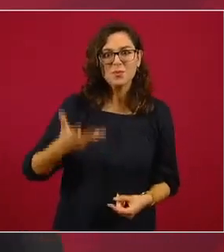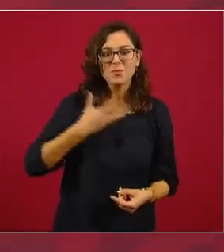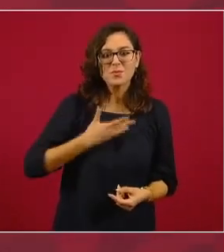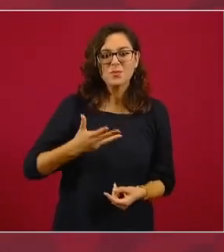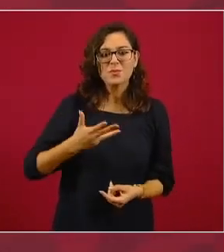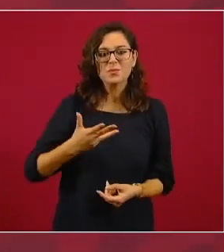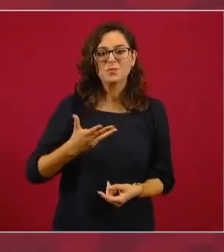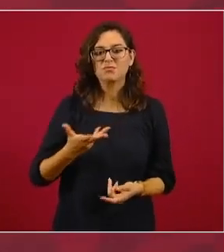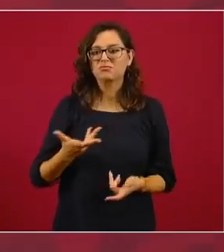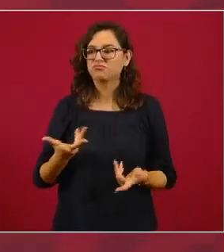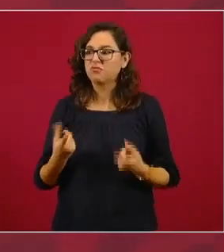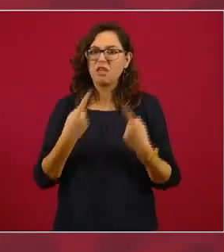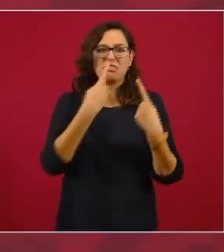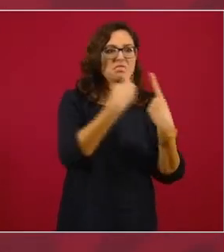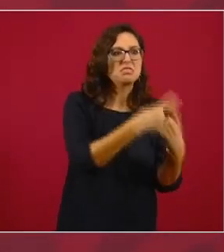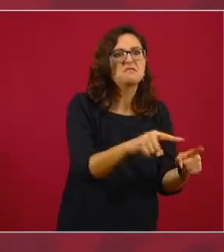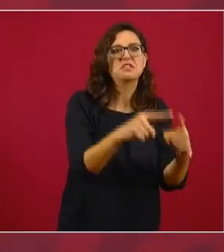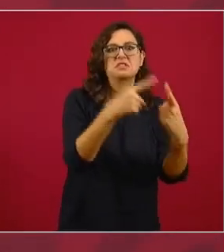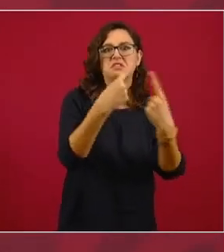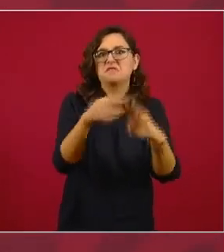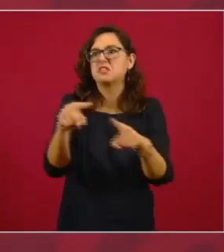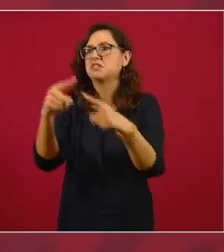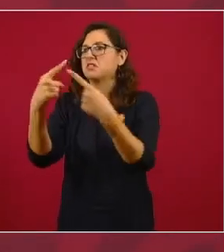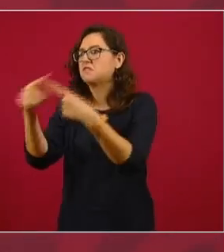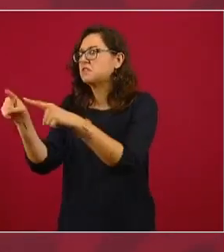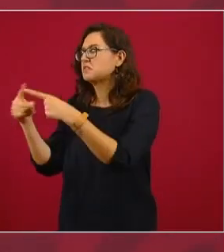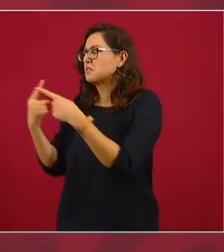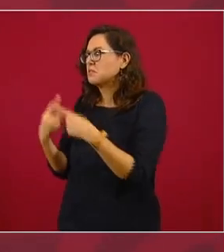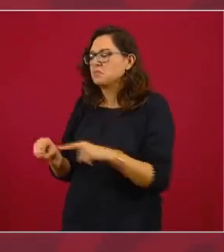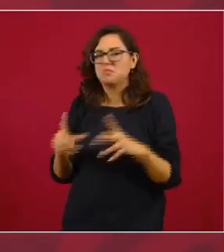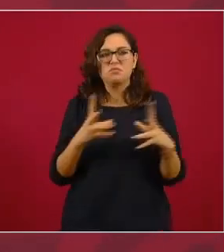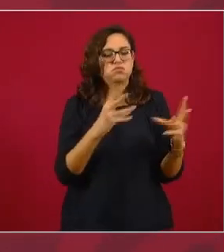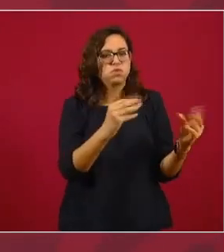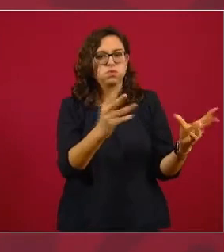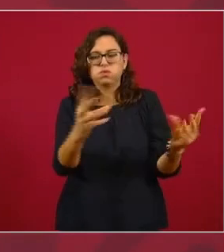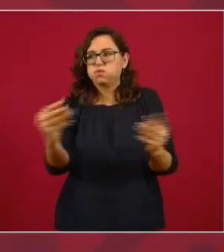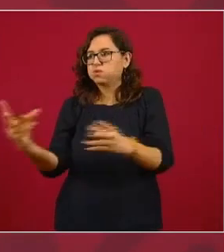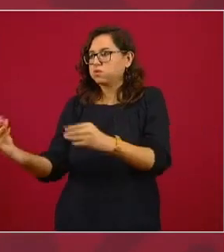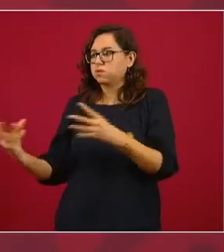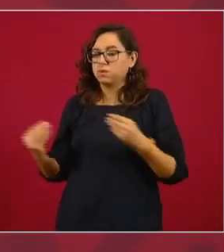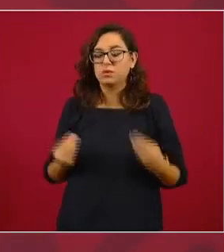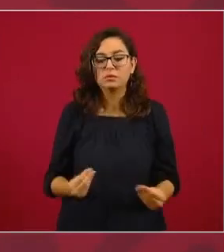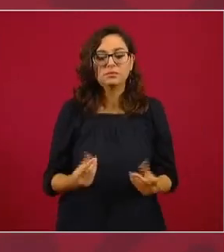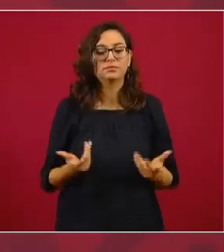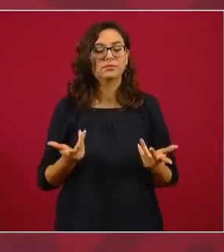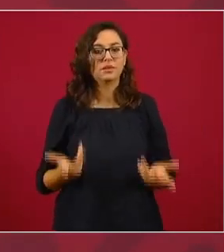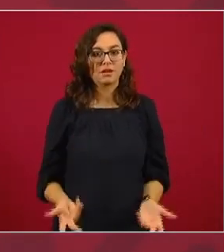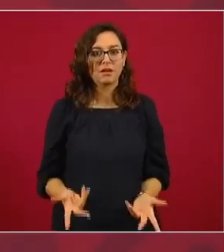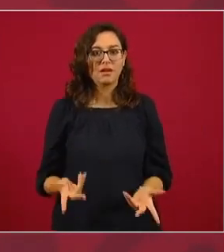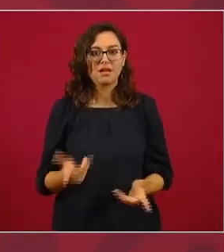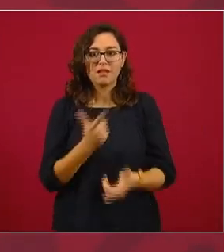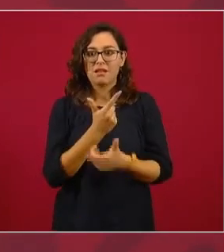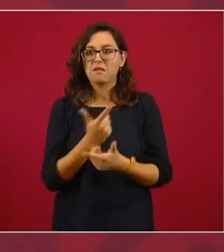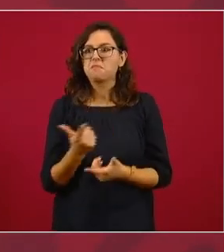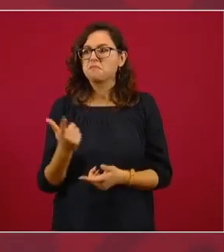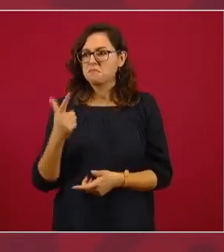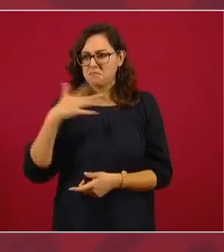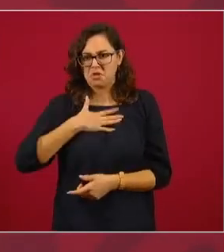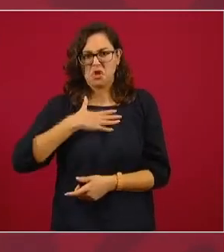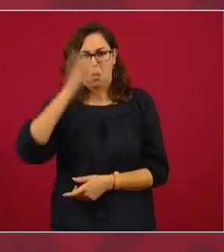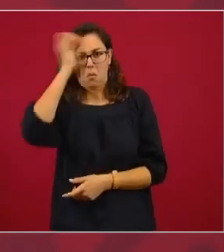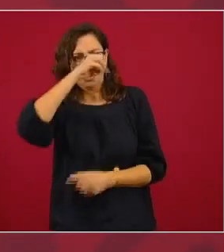pluralidad. se garantice el derecho a